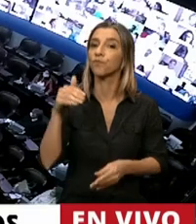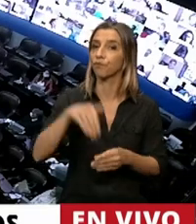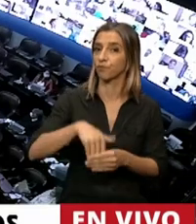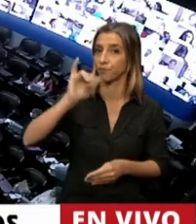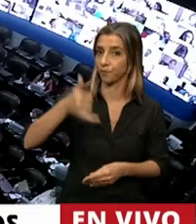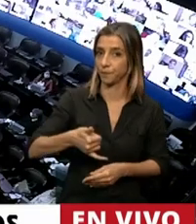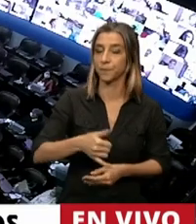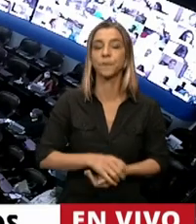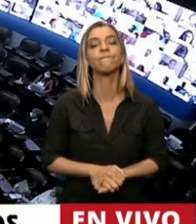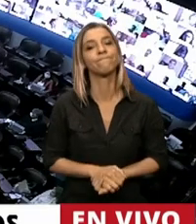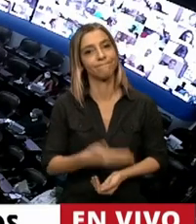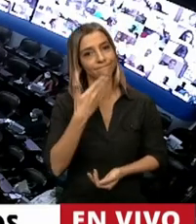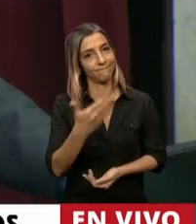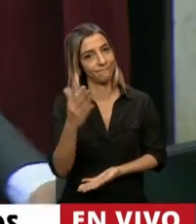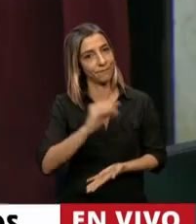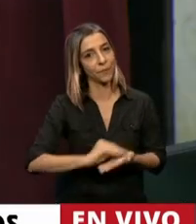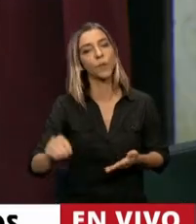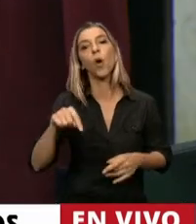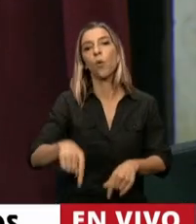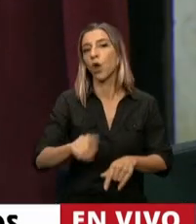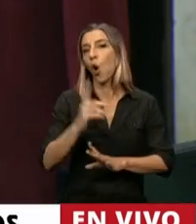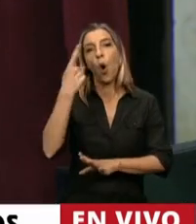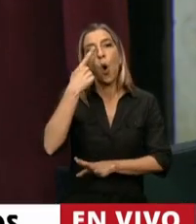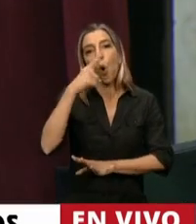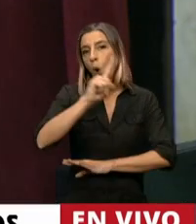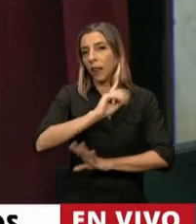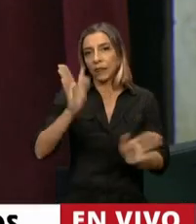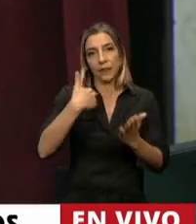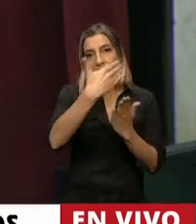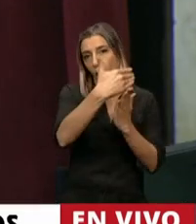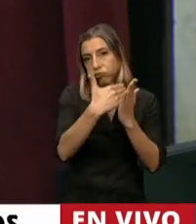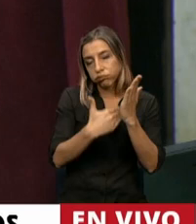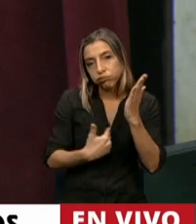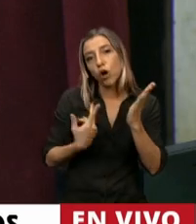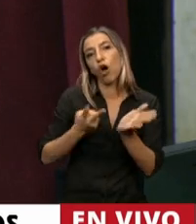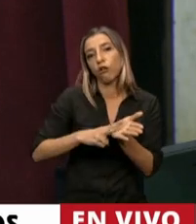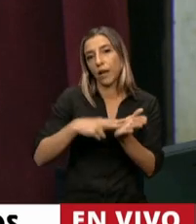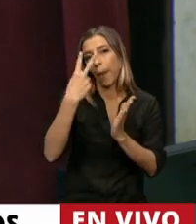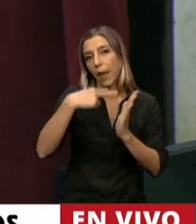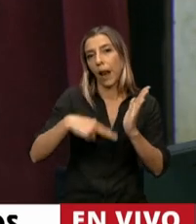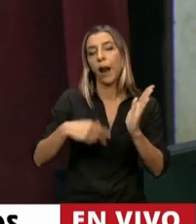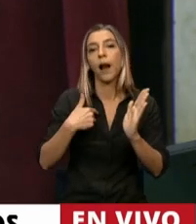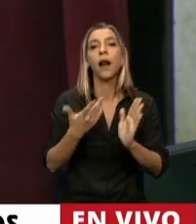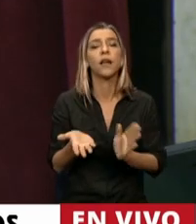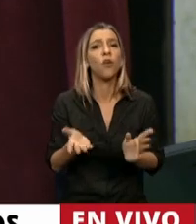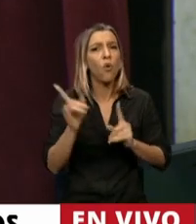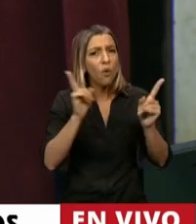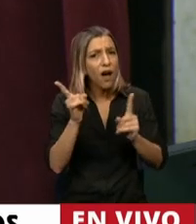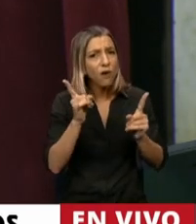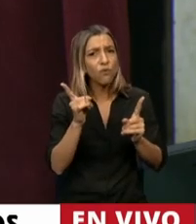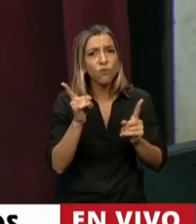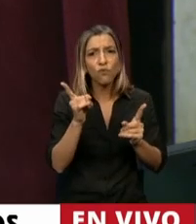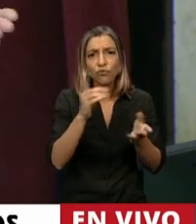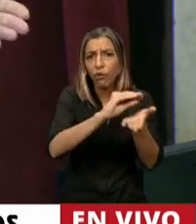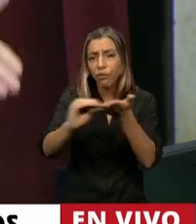Afirmativo, señor presidente. Gracias, diputado. Voy a hacer una última lectura de los diputados que están. Quiero decir que varios de los diputados que